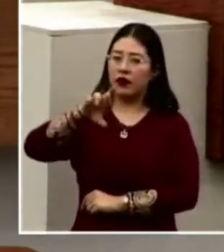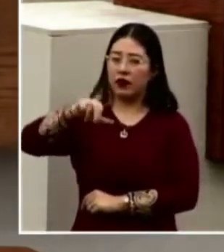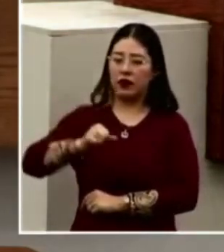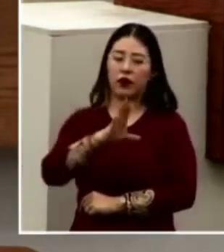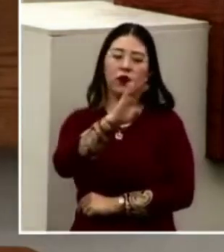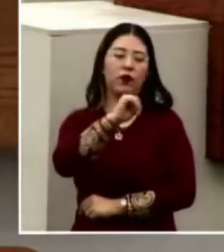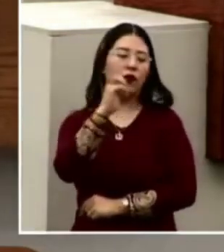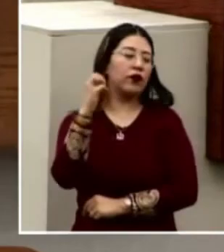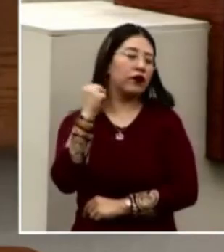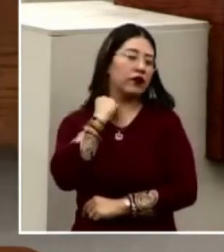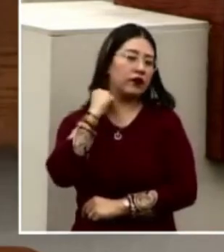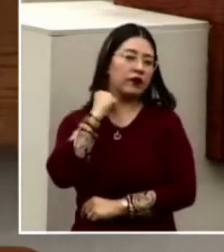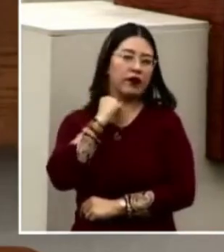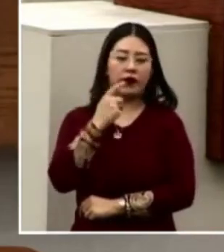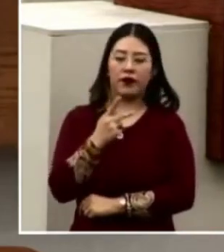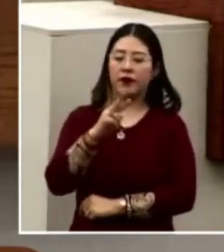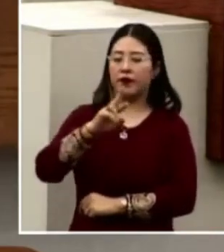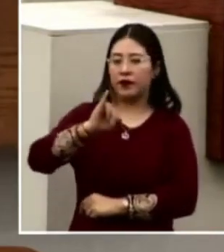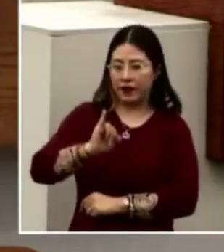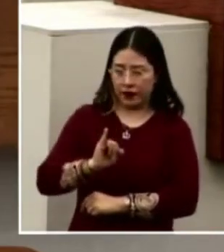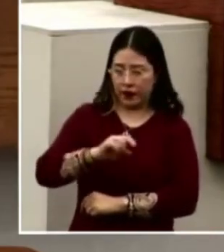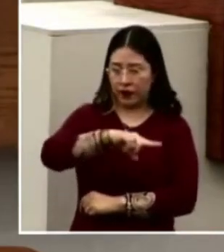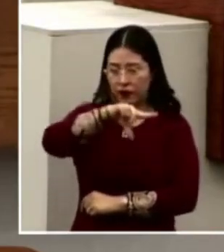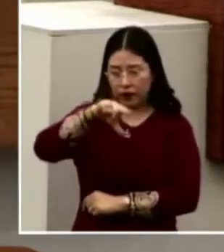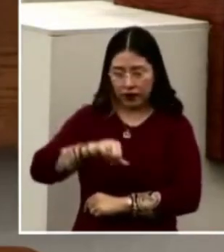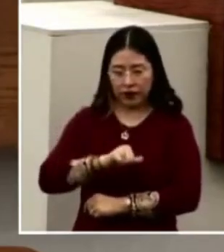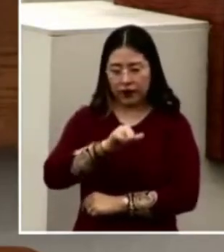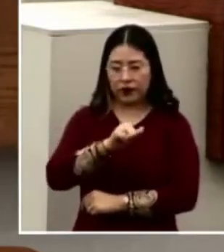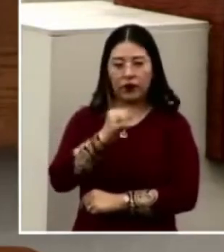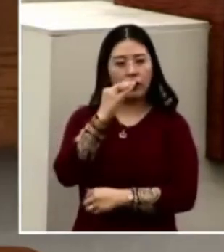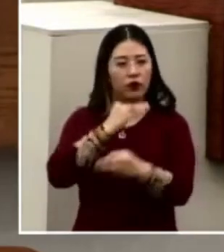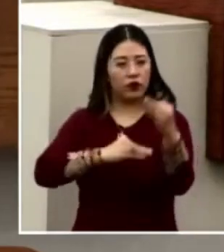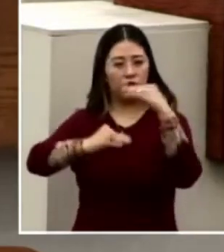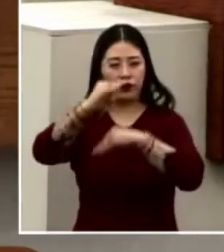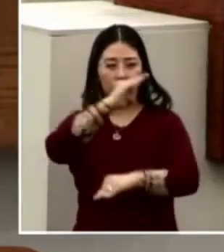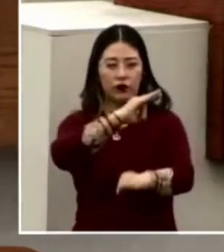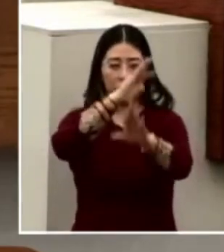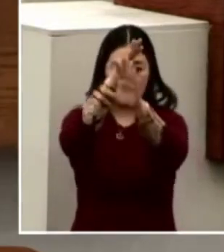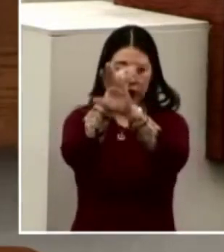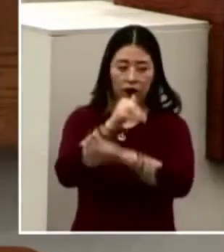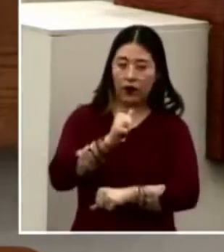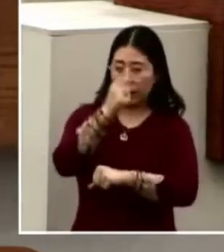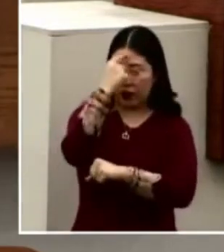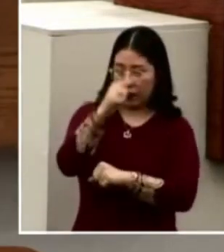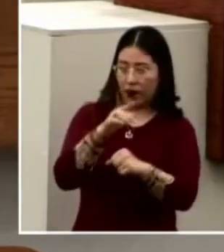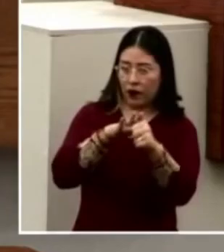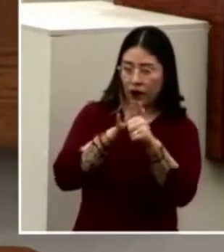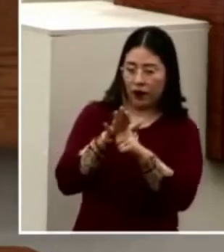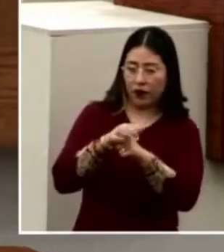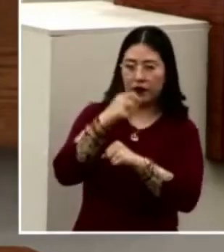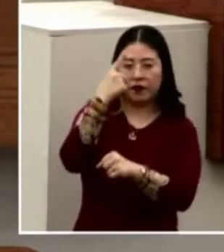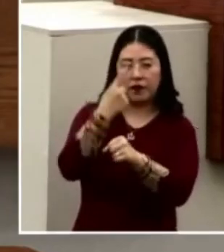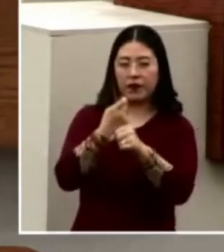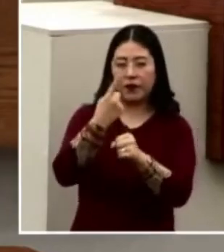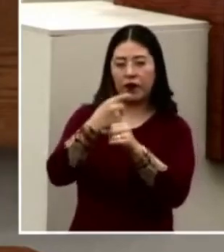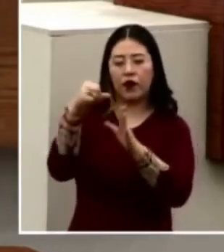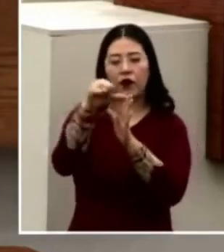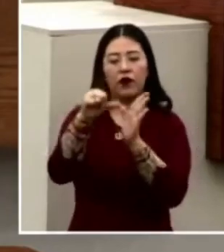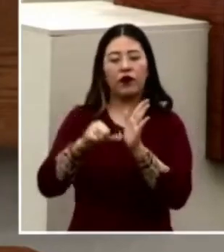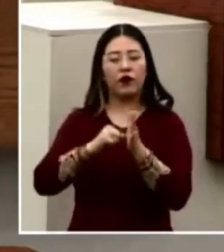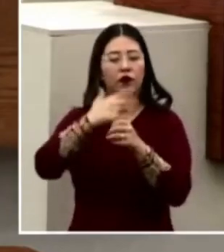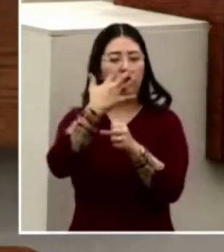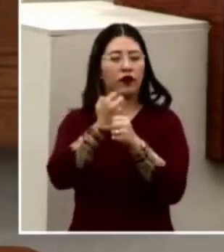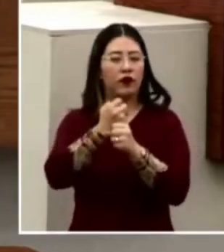PRI. Y finalmente se acordó la redacción de un artículo 5º